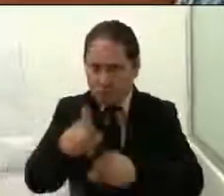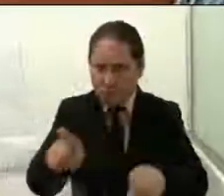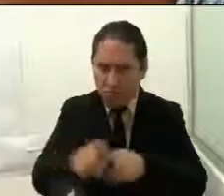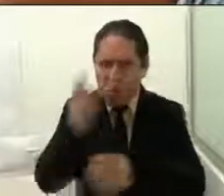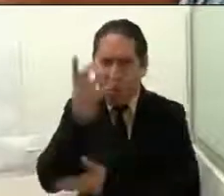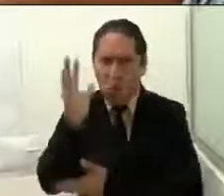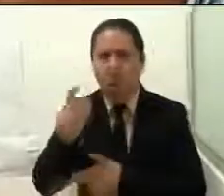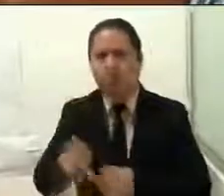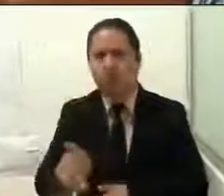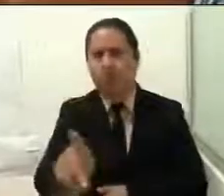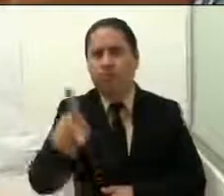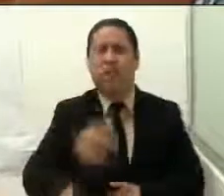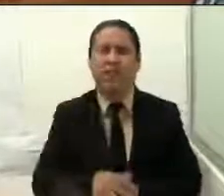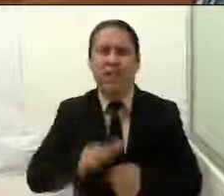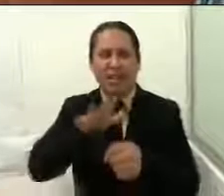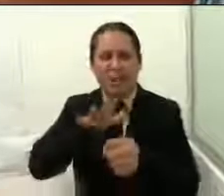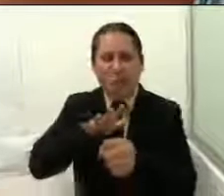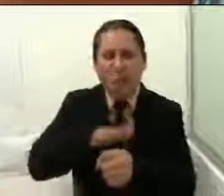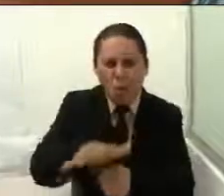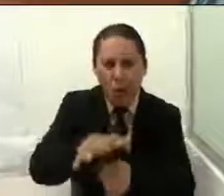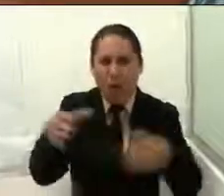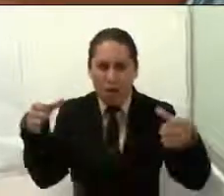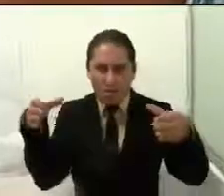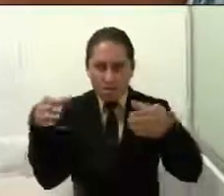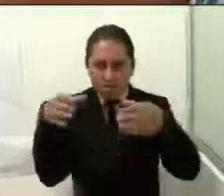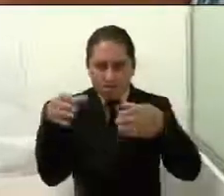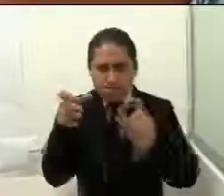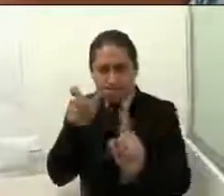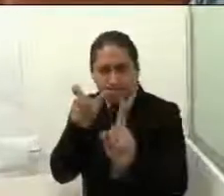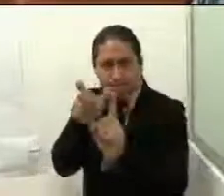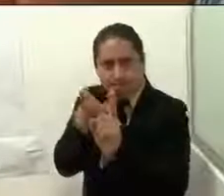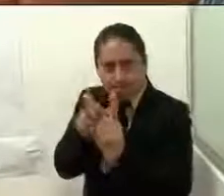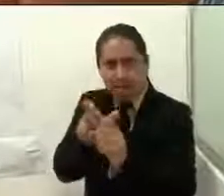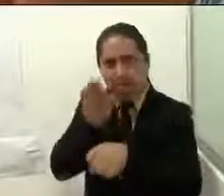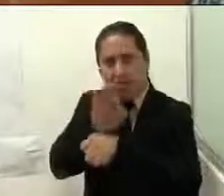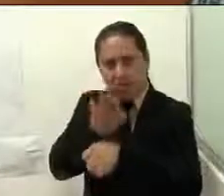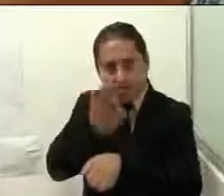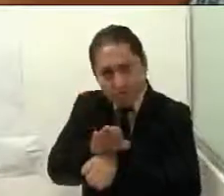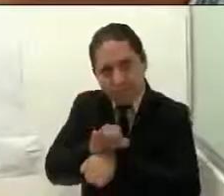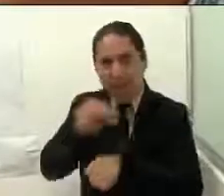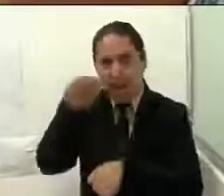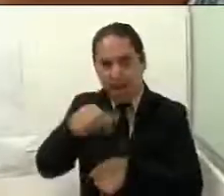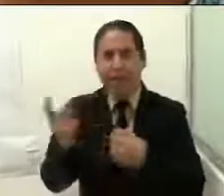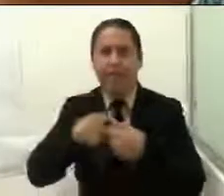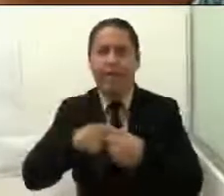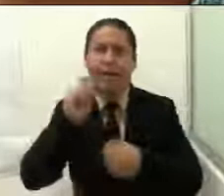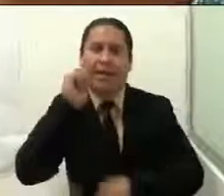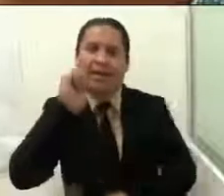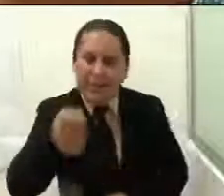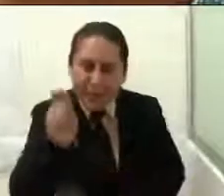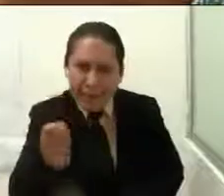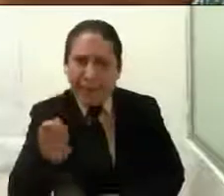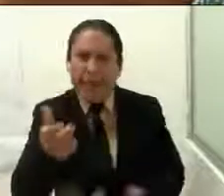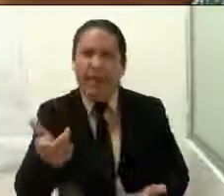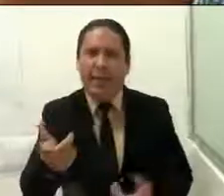cuál es la cobertura que atiende y quiénes participan en este proyecto como beneficiarios